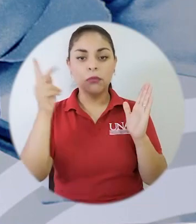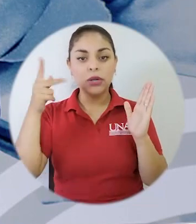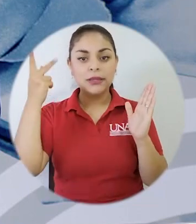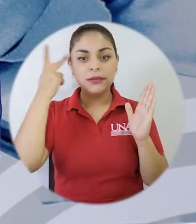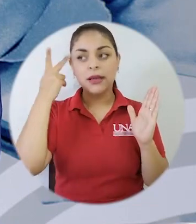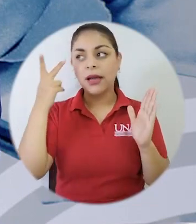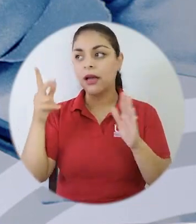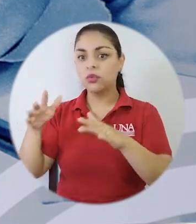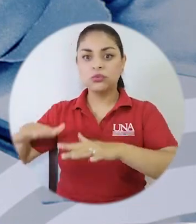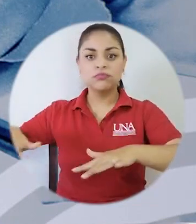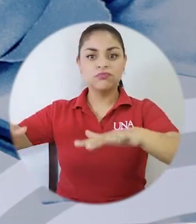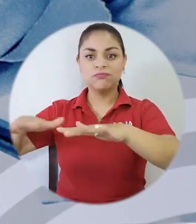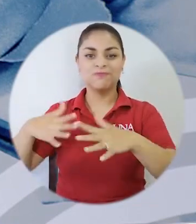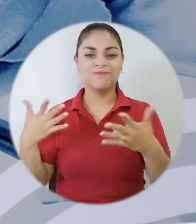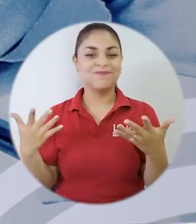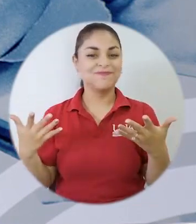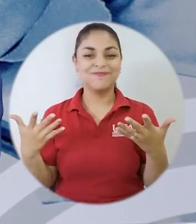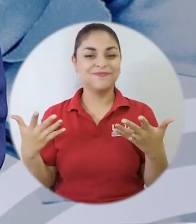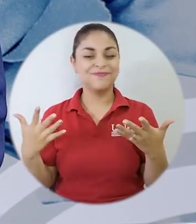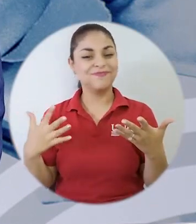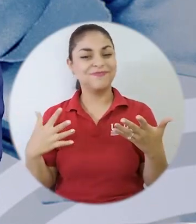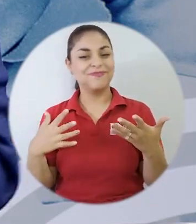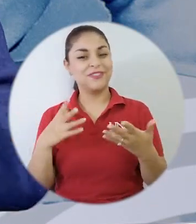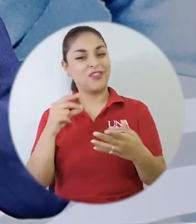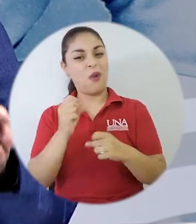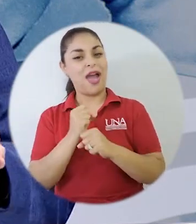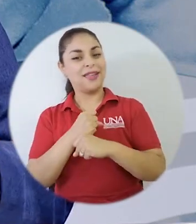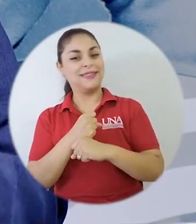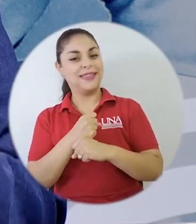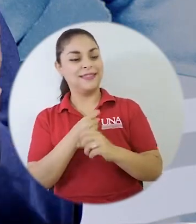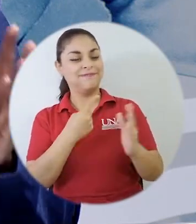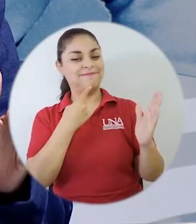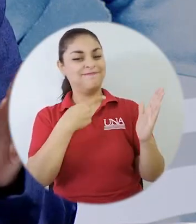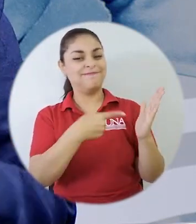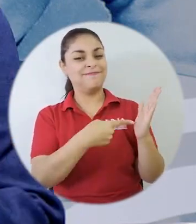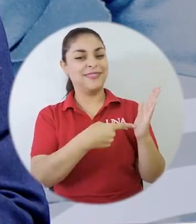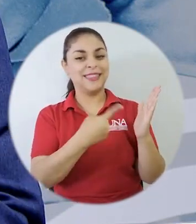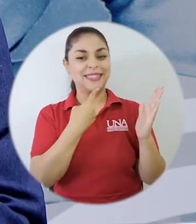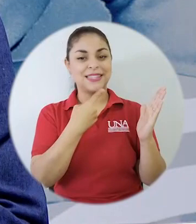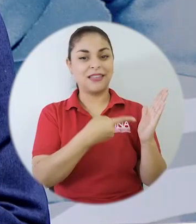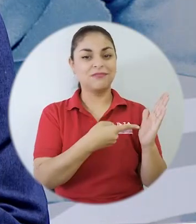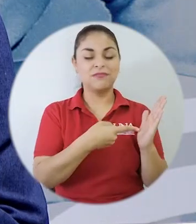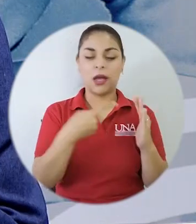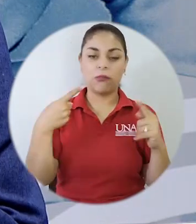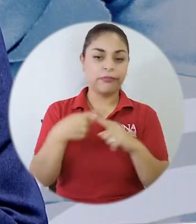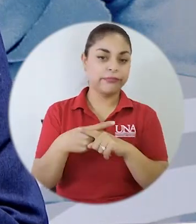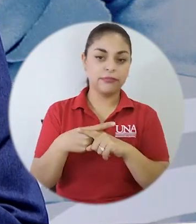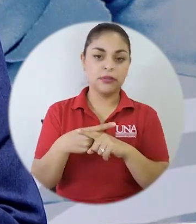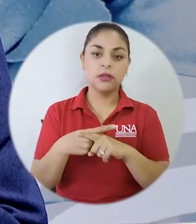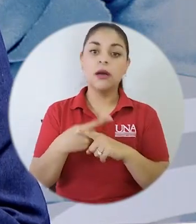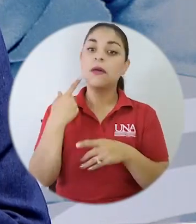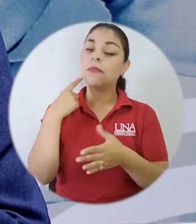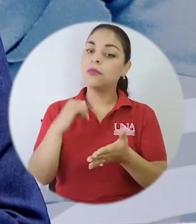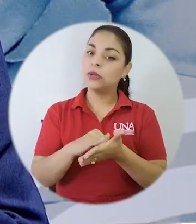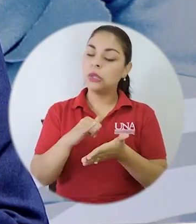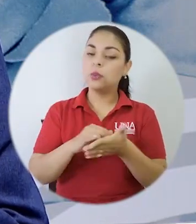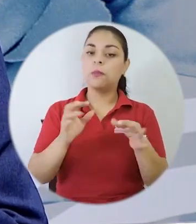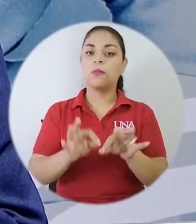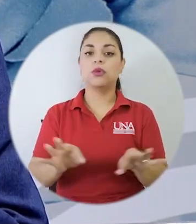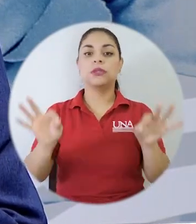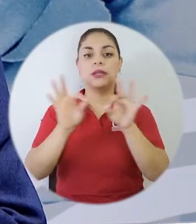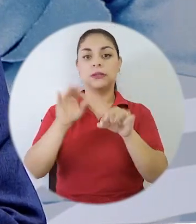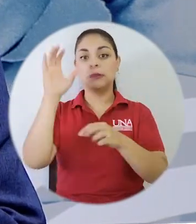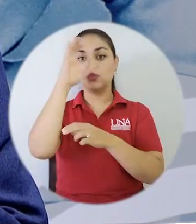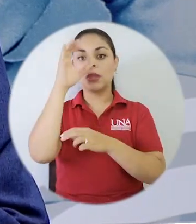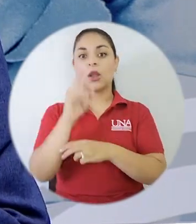política, a los territorios, vemos que se dista mucho de lo que dice el documento. Entonces, eso nos lleva a que hay que realmente